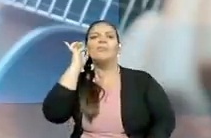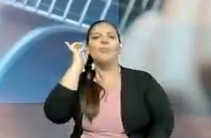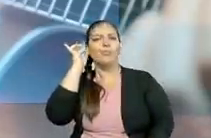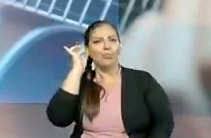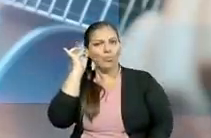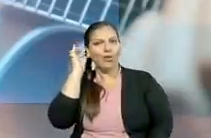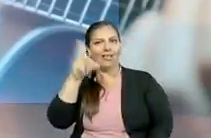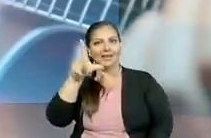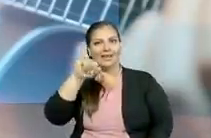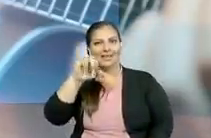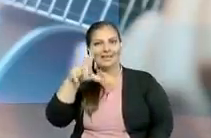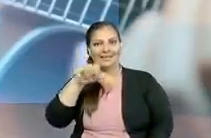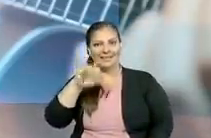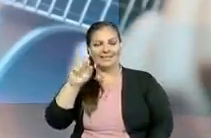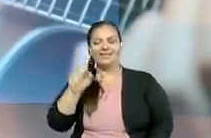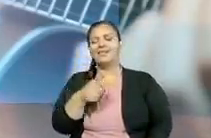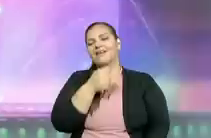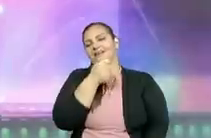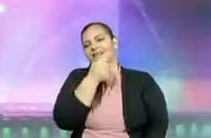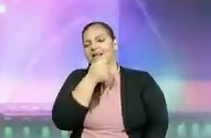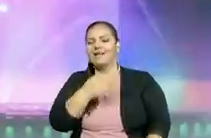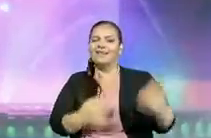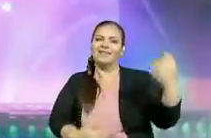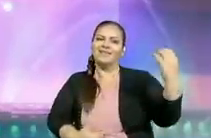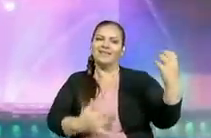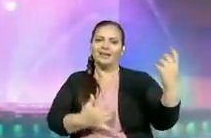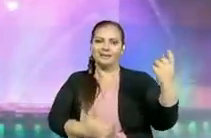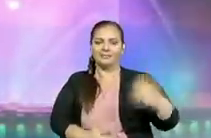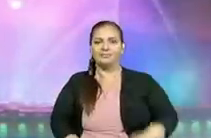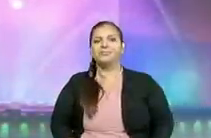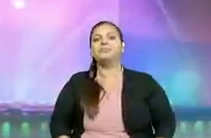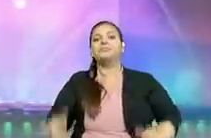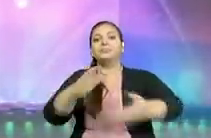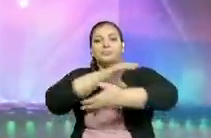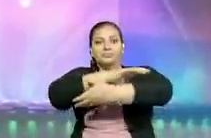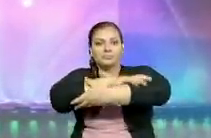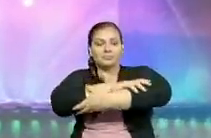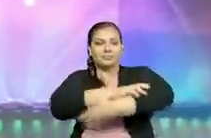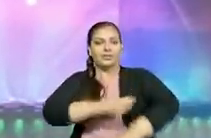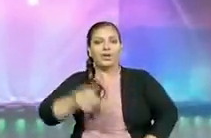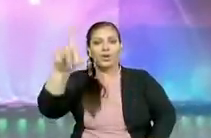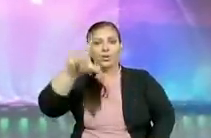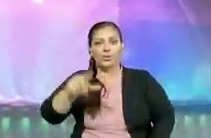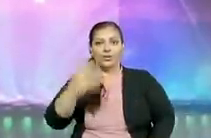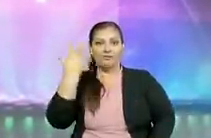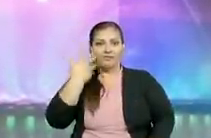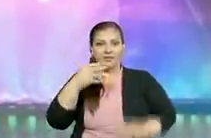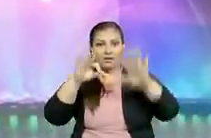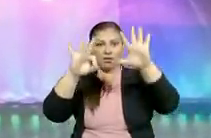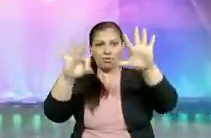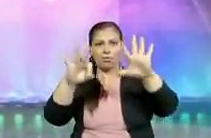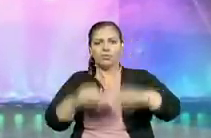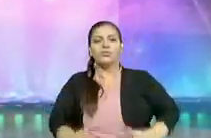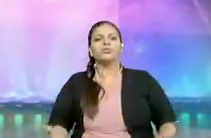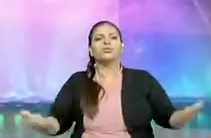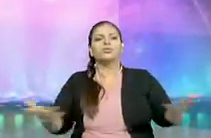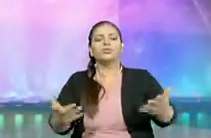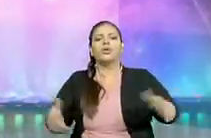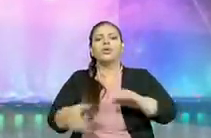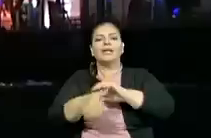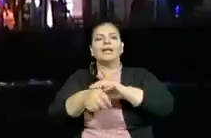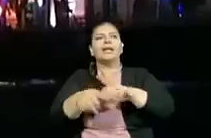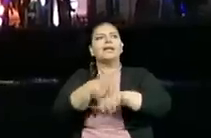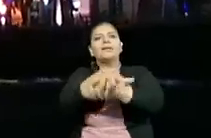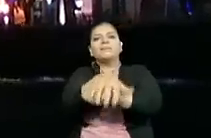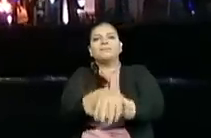la artista Lilian Suárez titulada Pasillos desde el Alma. Mientras que el lunes 8 en el Malecón del Salado podrá disfrutar